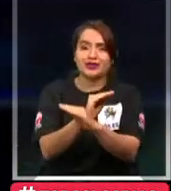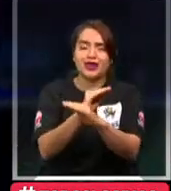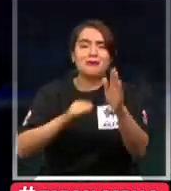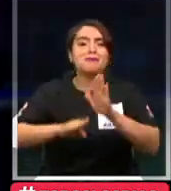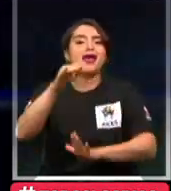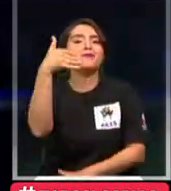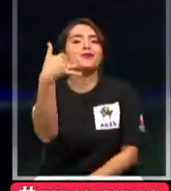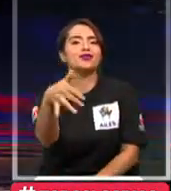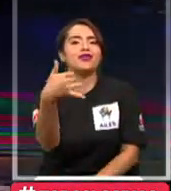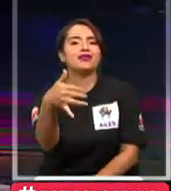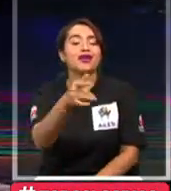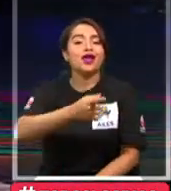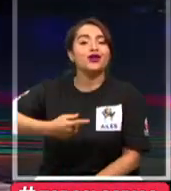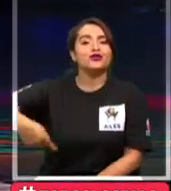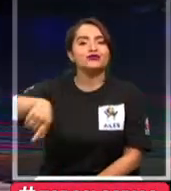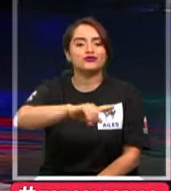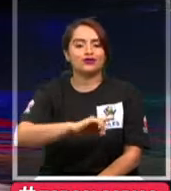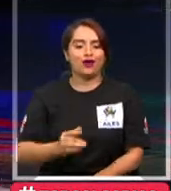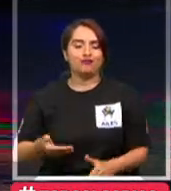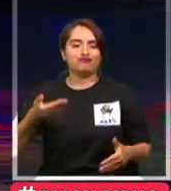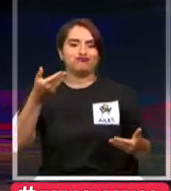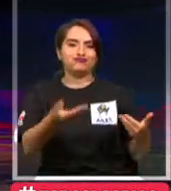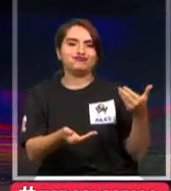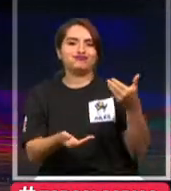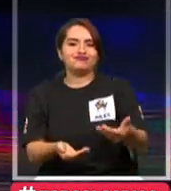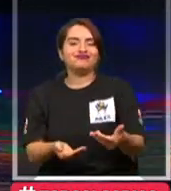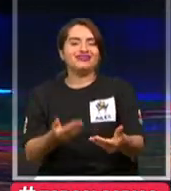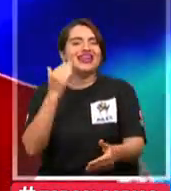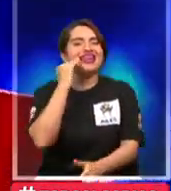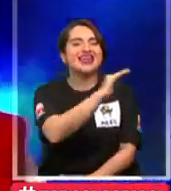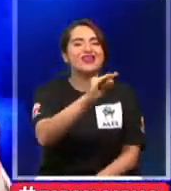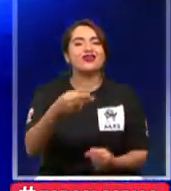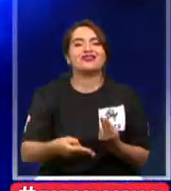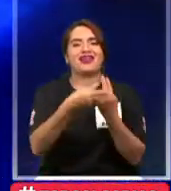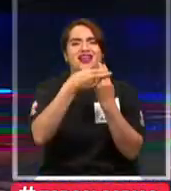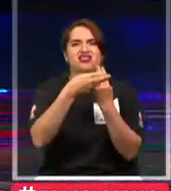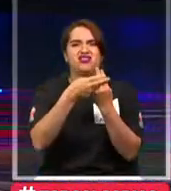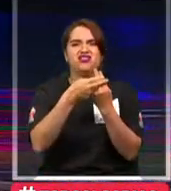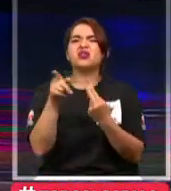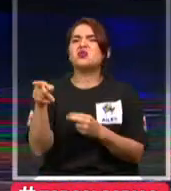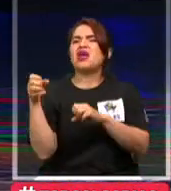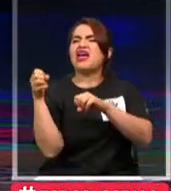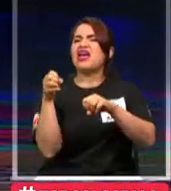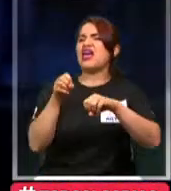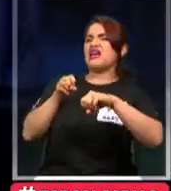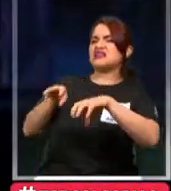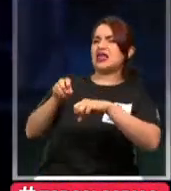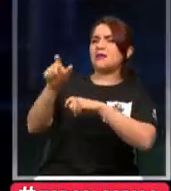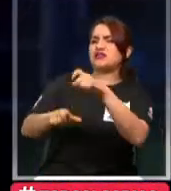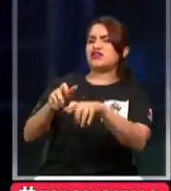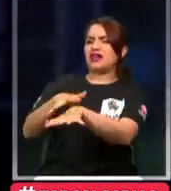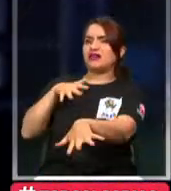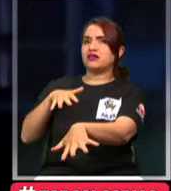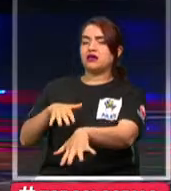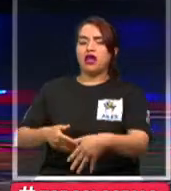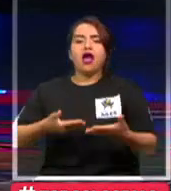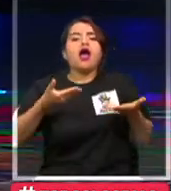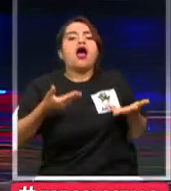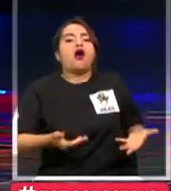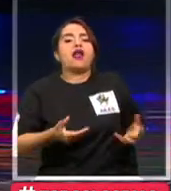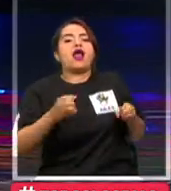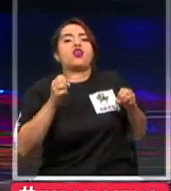más importante, que estamos aportando los chamacos de la Teletón. ¿Y qué les está enseñando usted a este público? Los estoy educando.